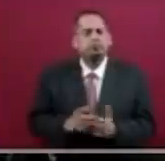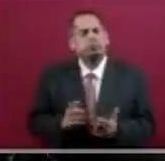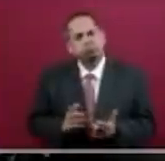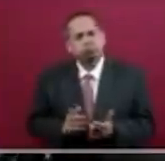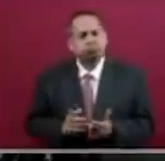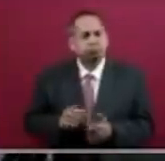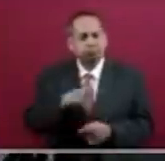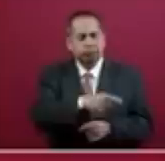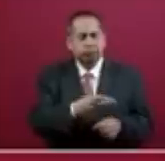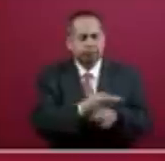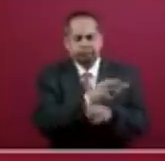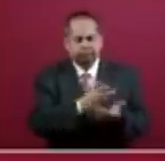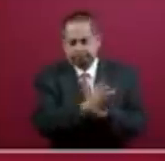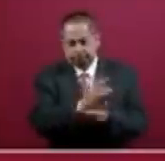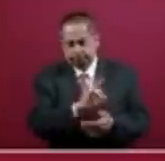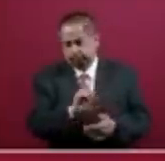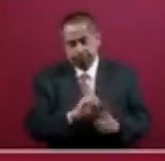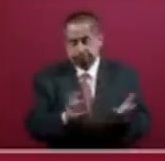procede,